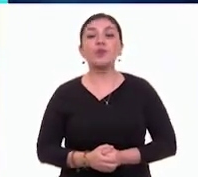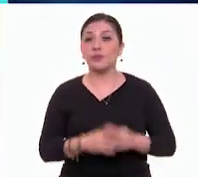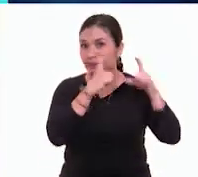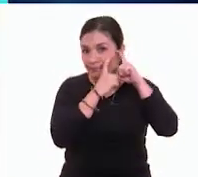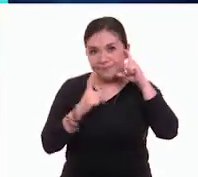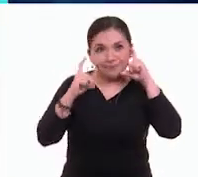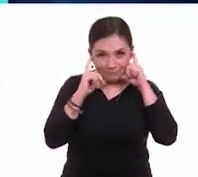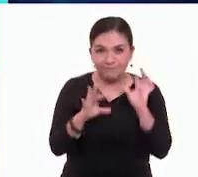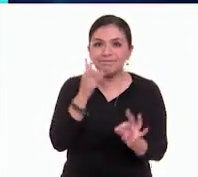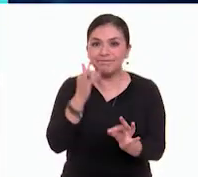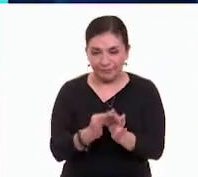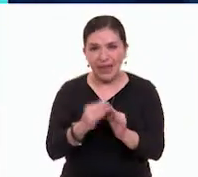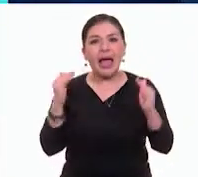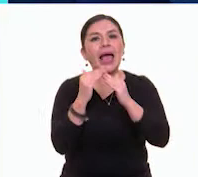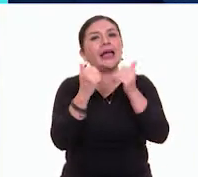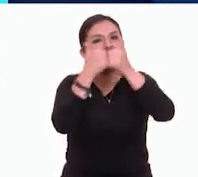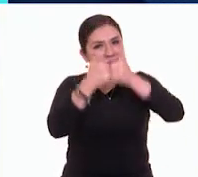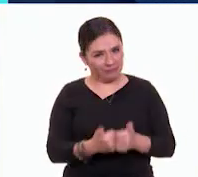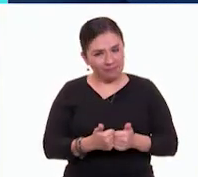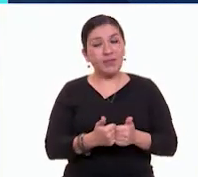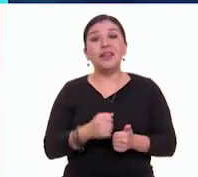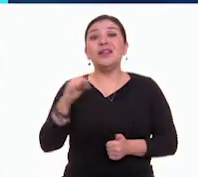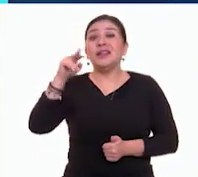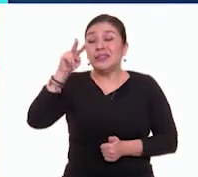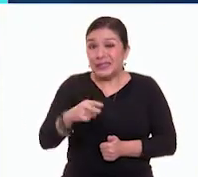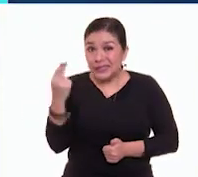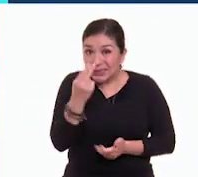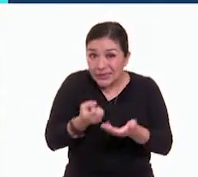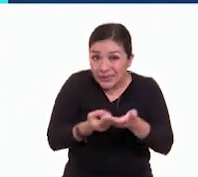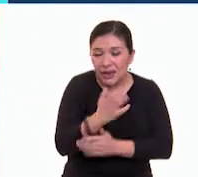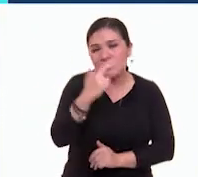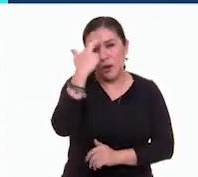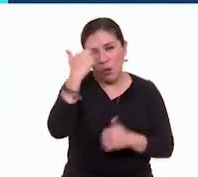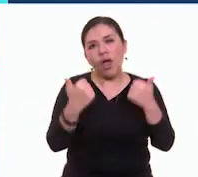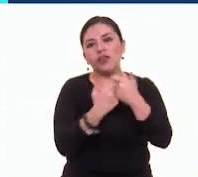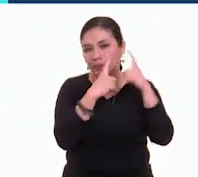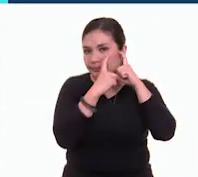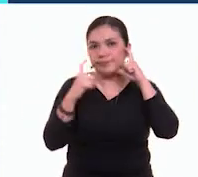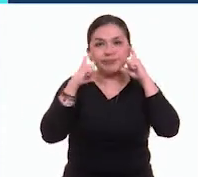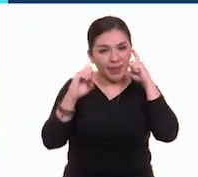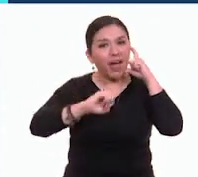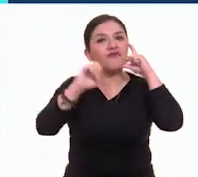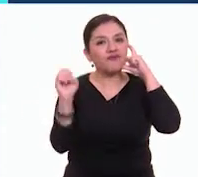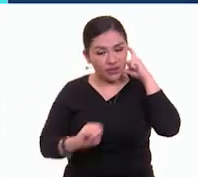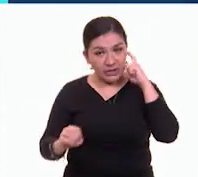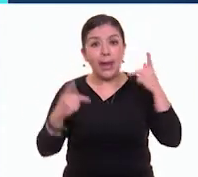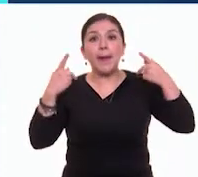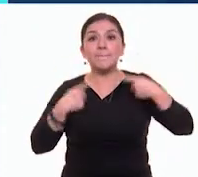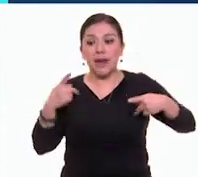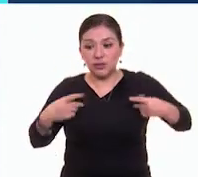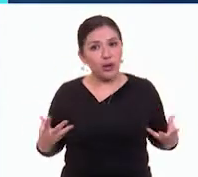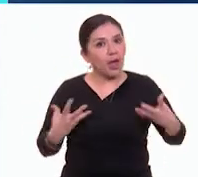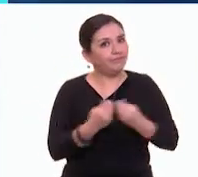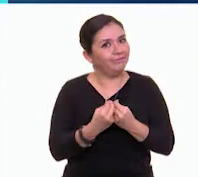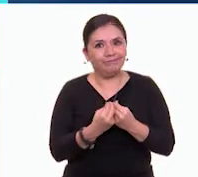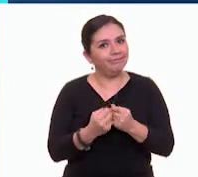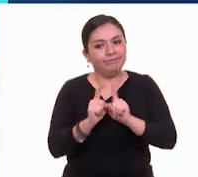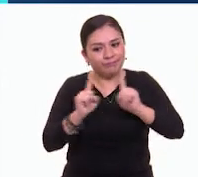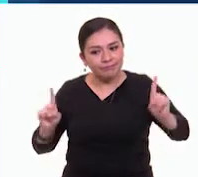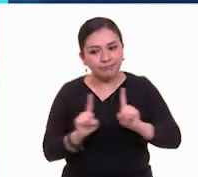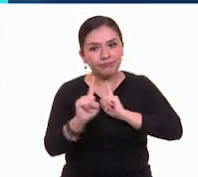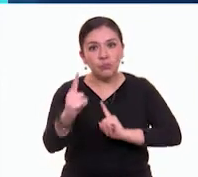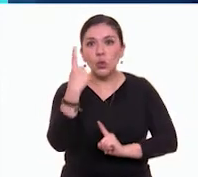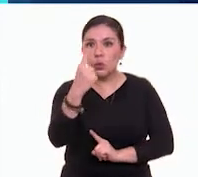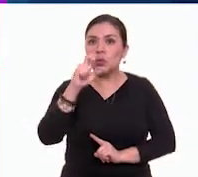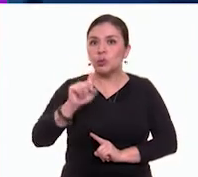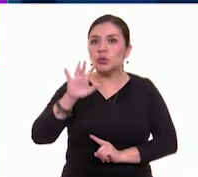Utiliza cubrebocas. No salgas de casa. Si tienes que hacerlo, recuerda que es obligatorio utilizarlo. Mantén una distancia mínima de 1,5